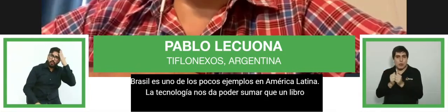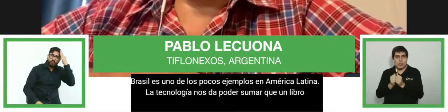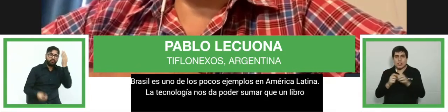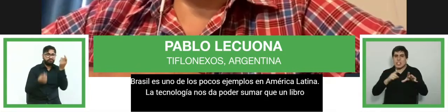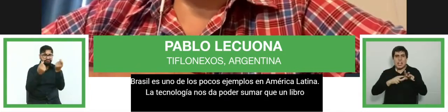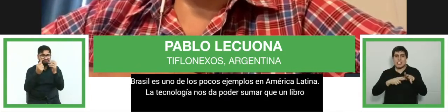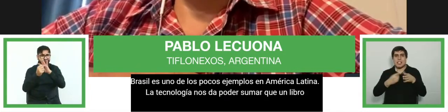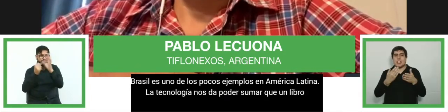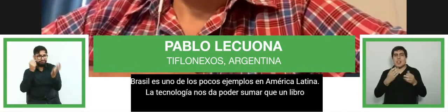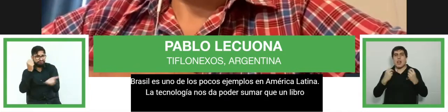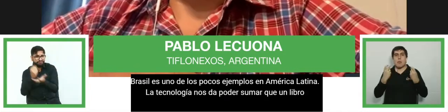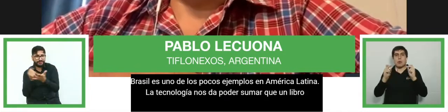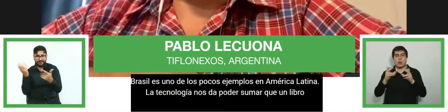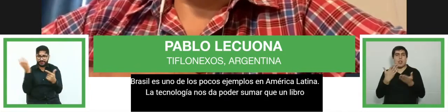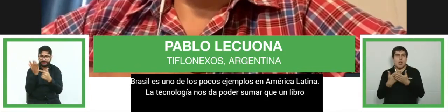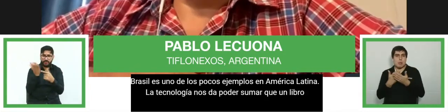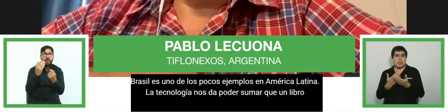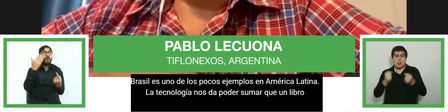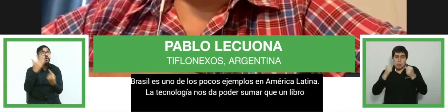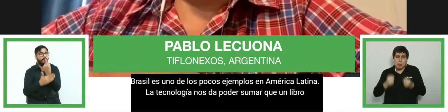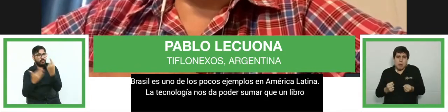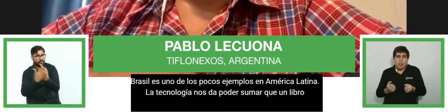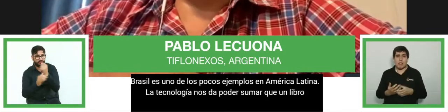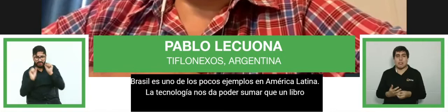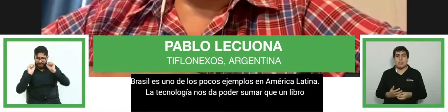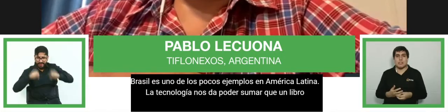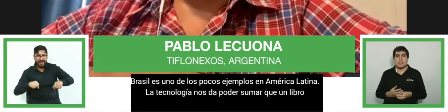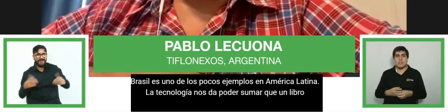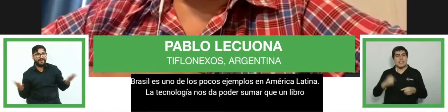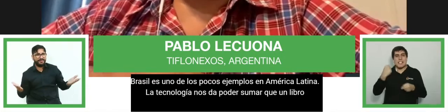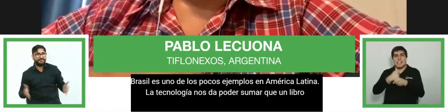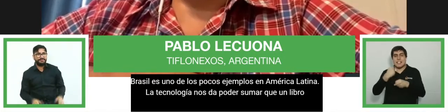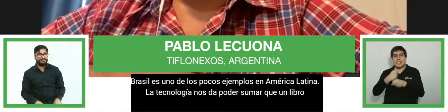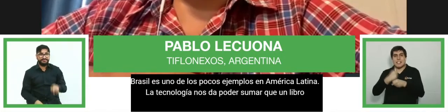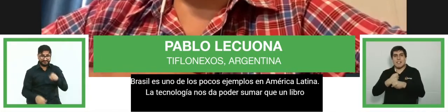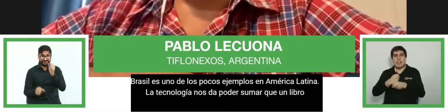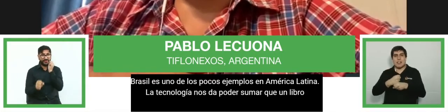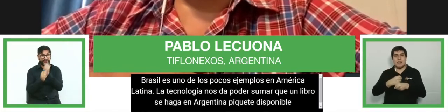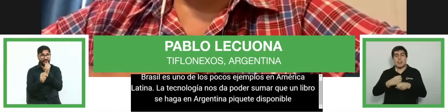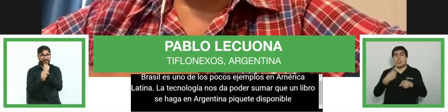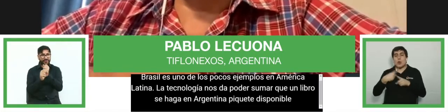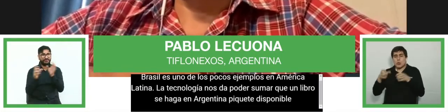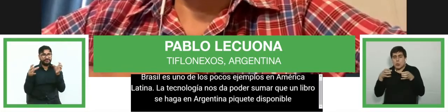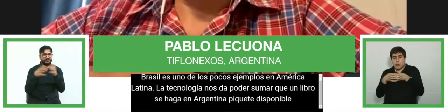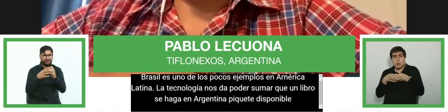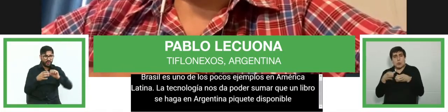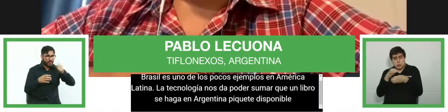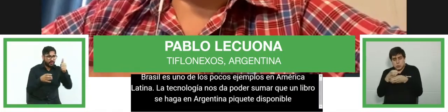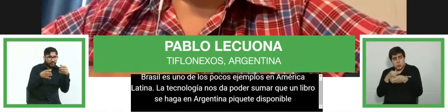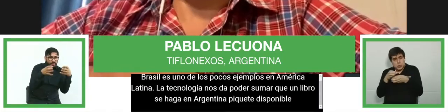todas las oportunidades. Tenemos muchísimo trabajo de pequeñas organizaciones que van